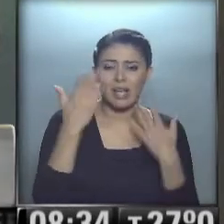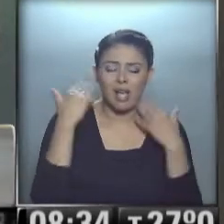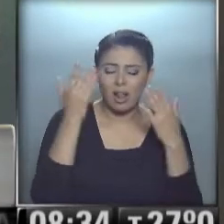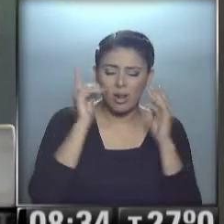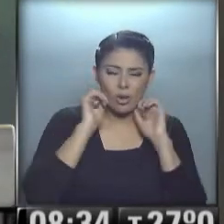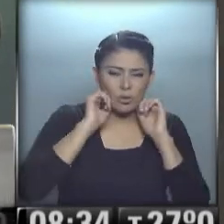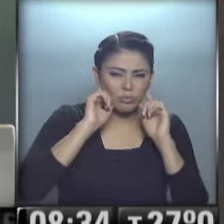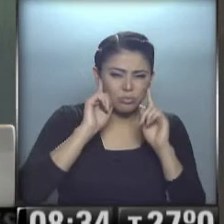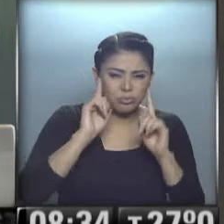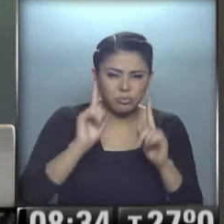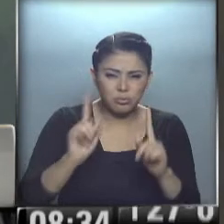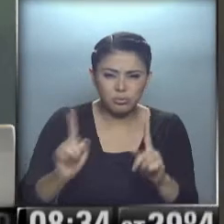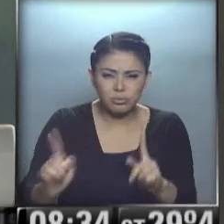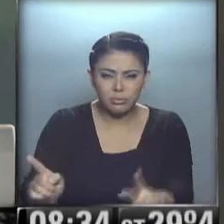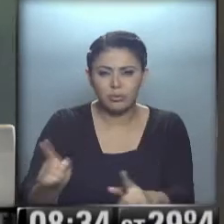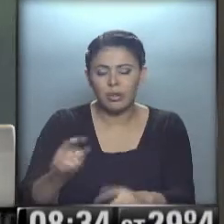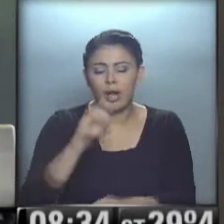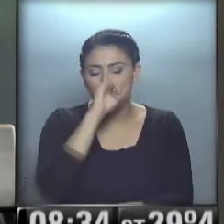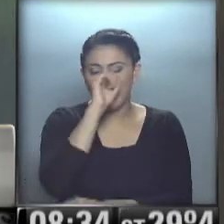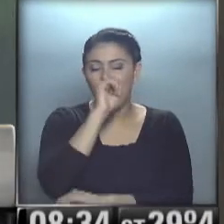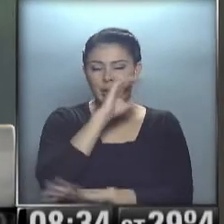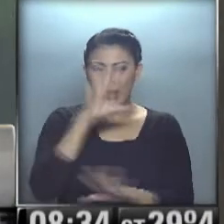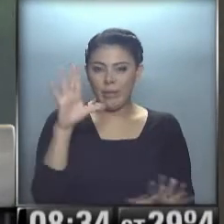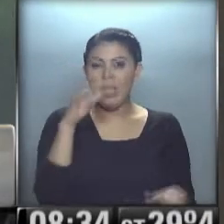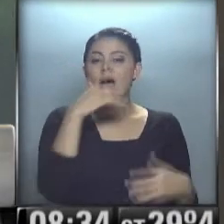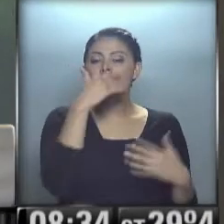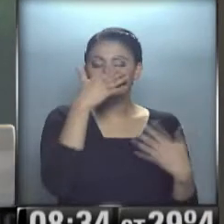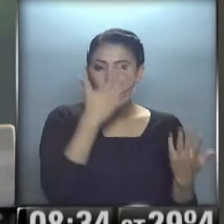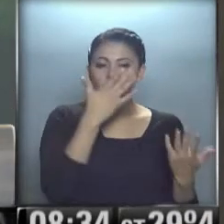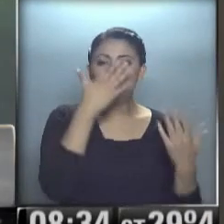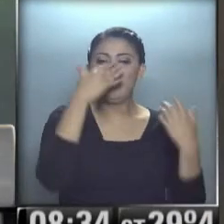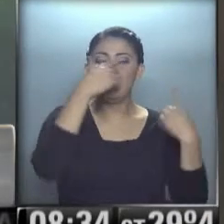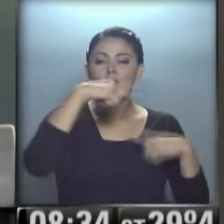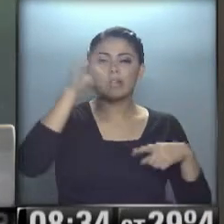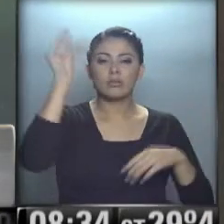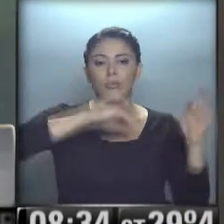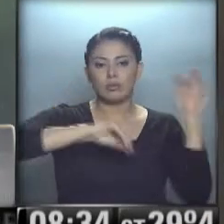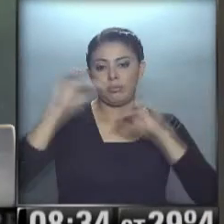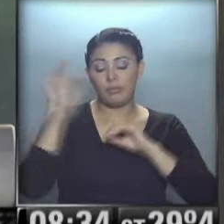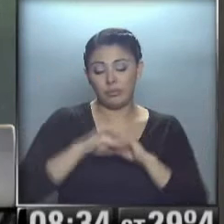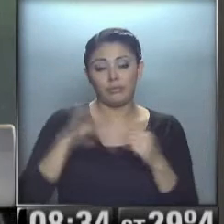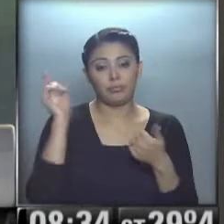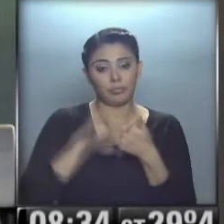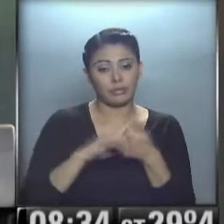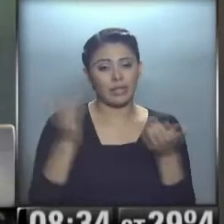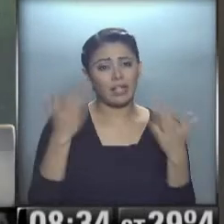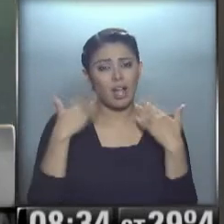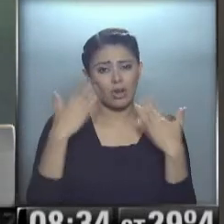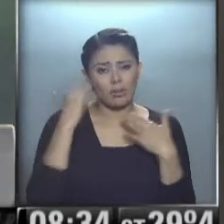con una ola de calor atroz. Entonces, hay una sumatoria de eventos. Por un lado, una ola prolongada de